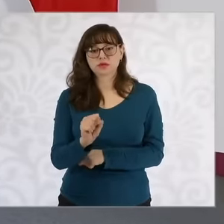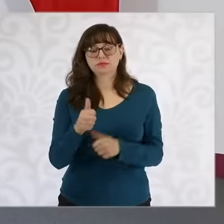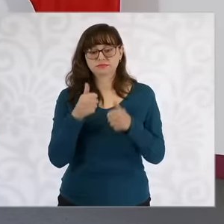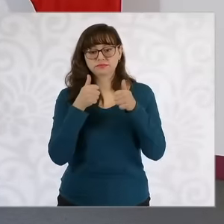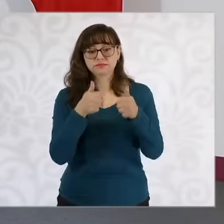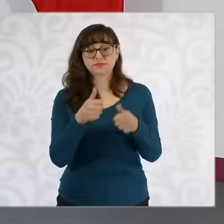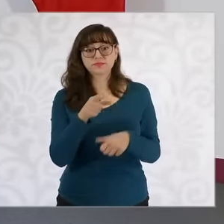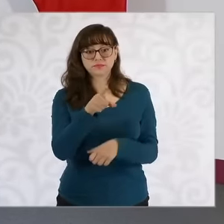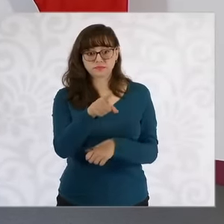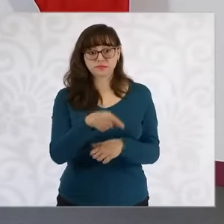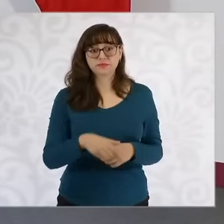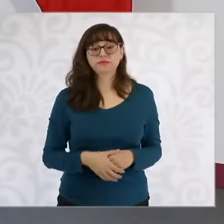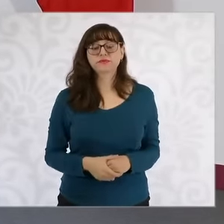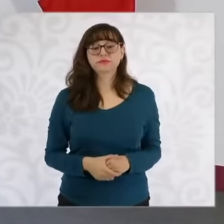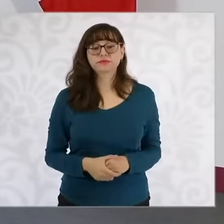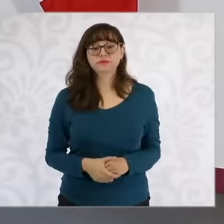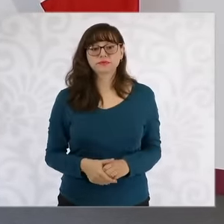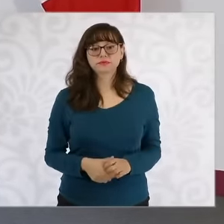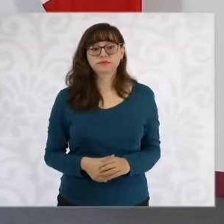A ver acá.